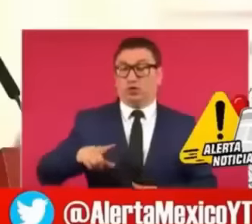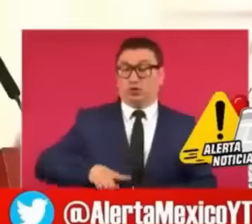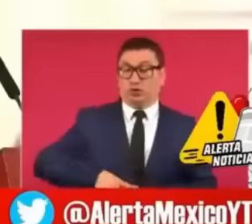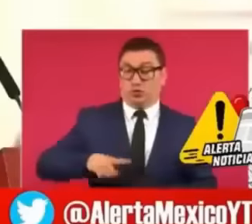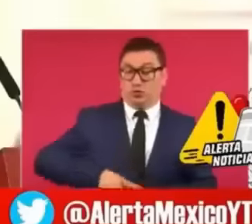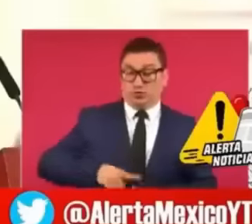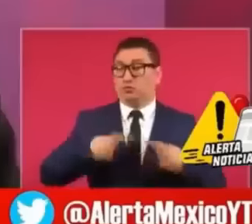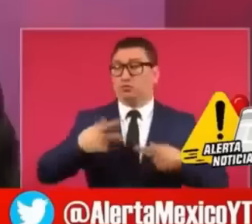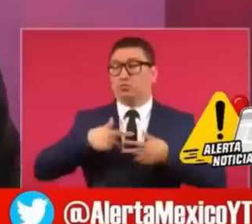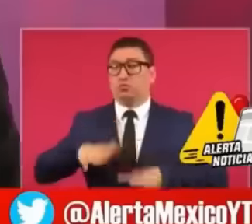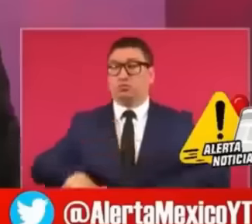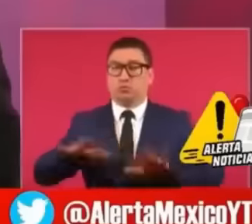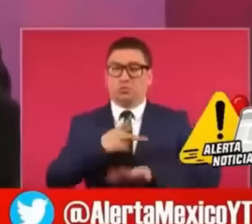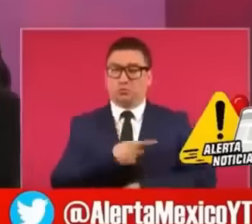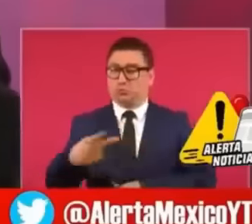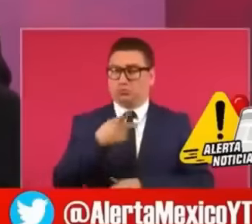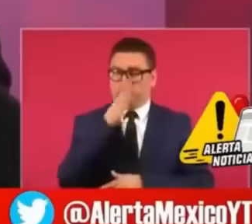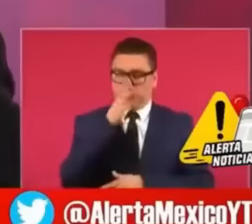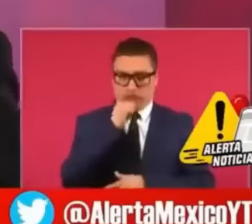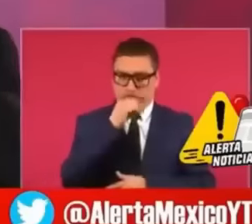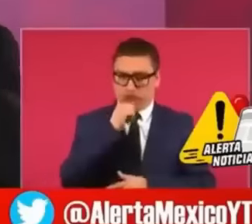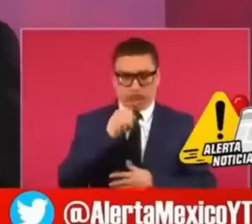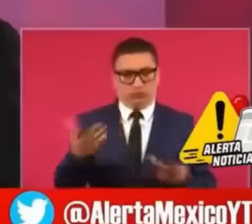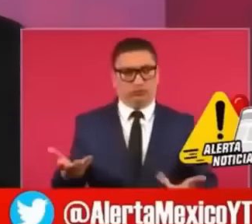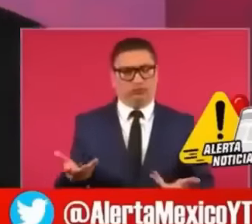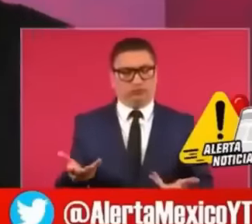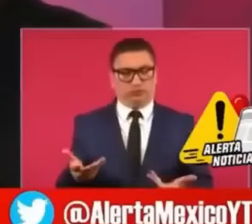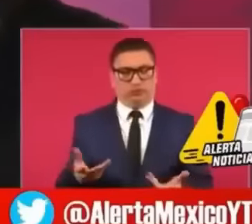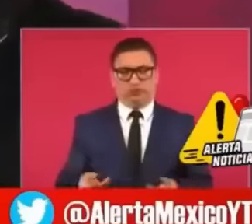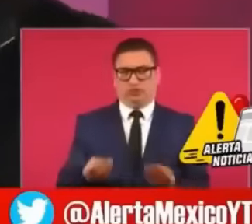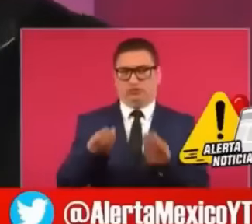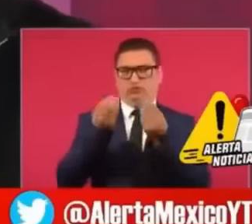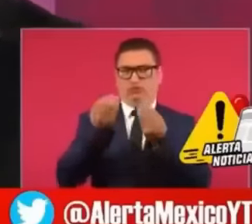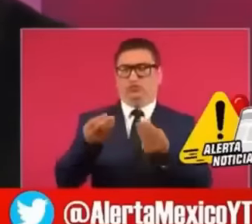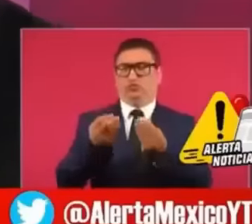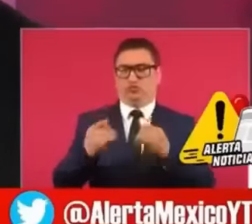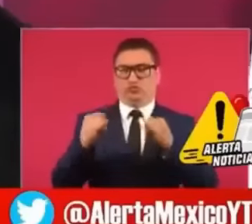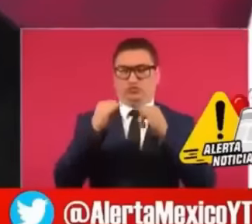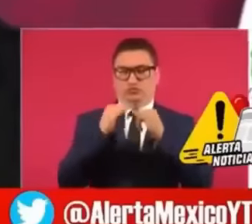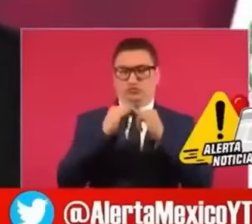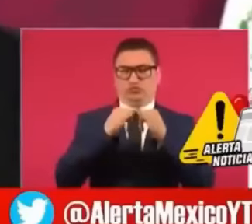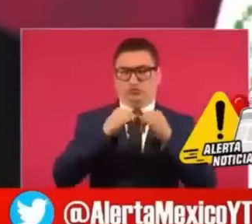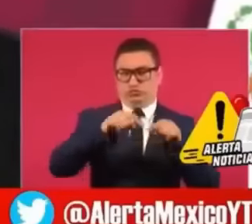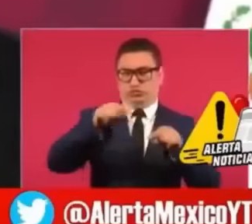con pueblo pobre, y hay muchos organismos